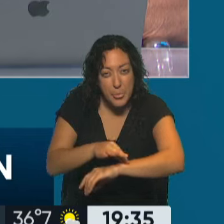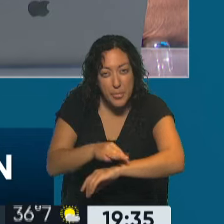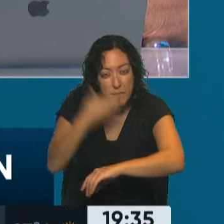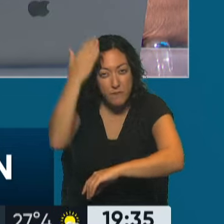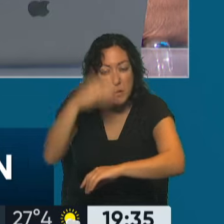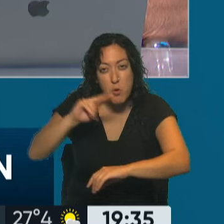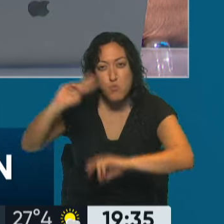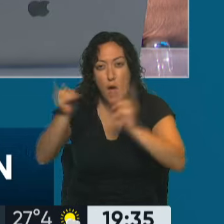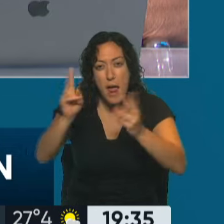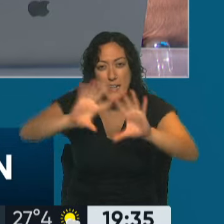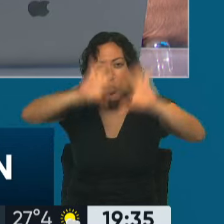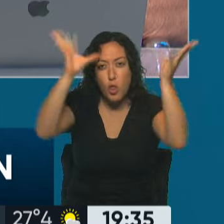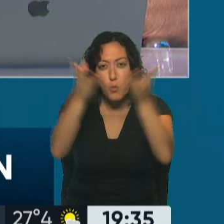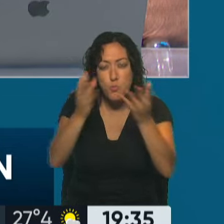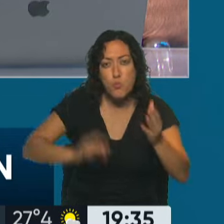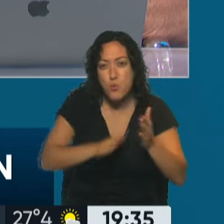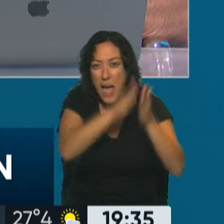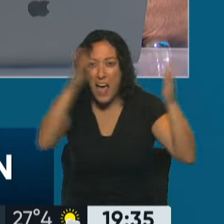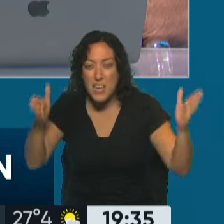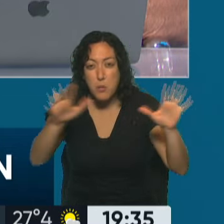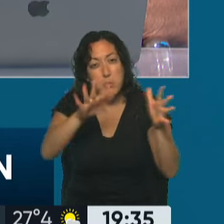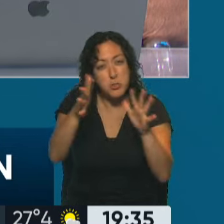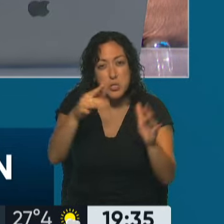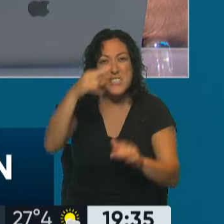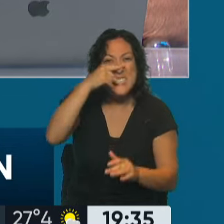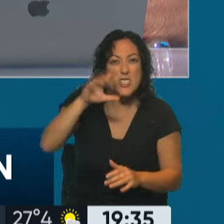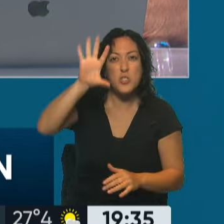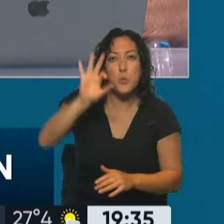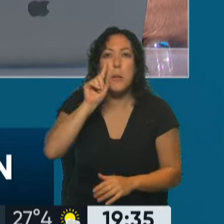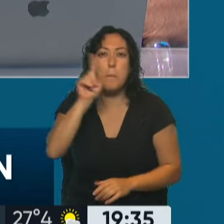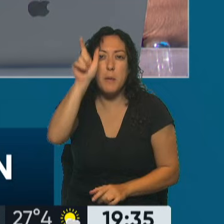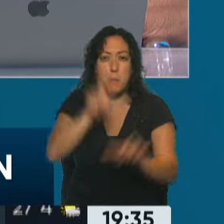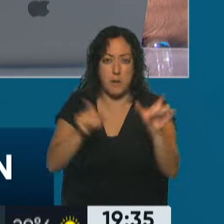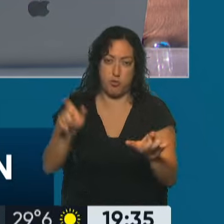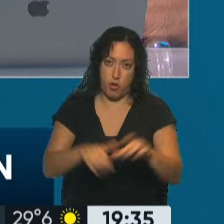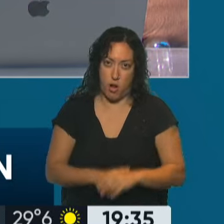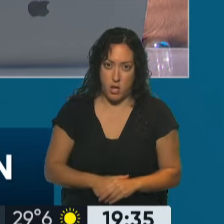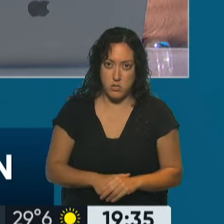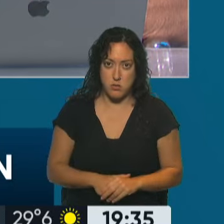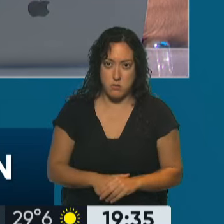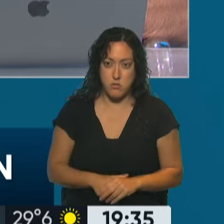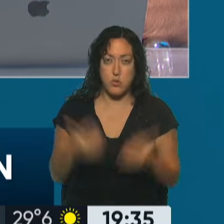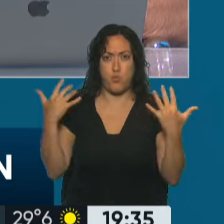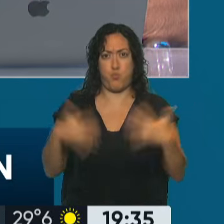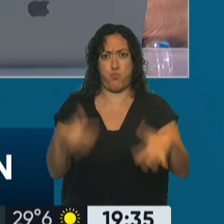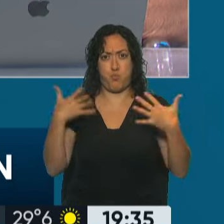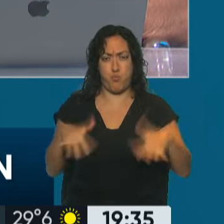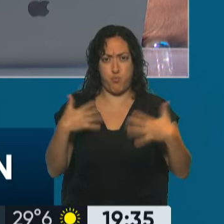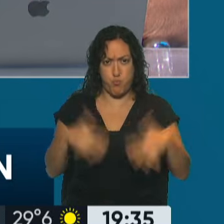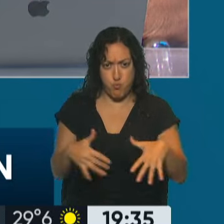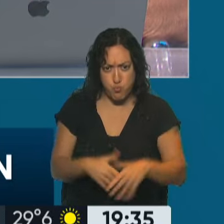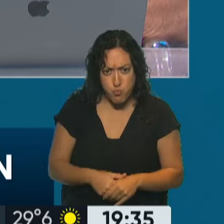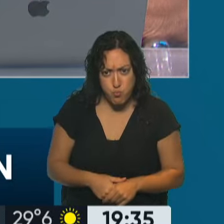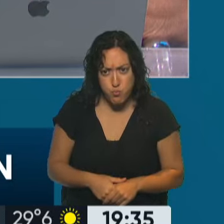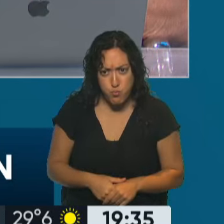menos en el mundo por año cerca de 750,000 muertes la cifra do es uno del